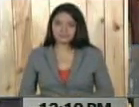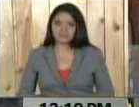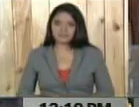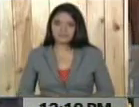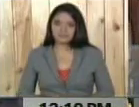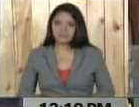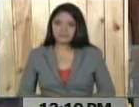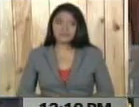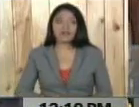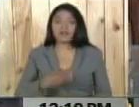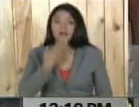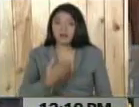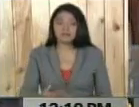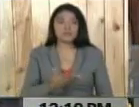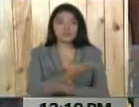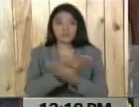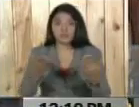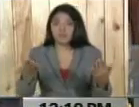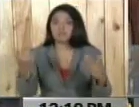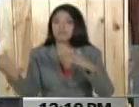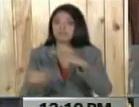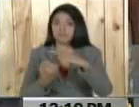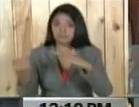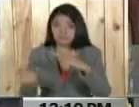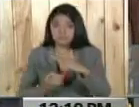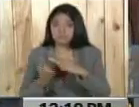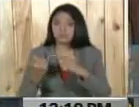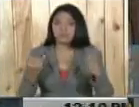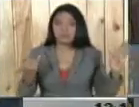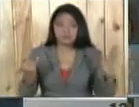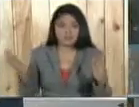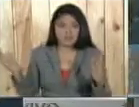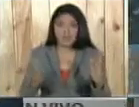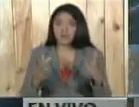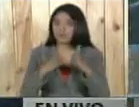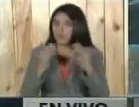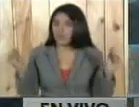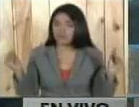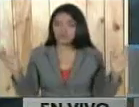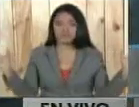de todos los representantes de los poderes públicos